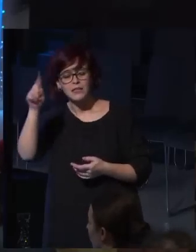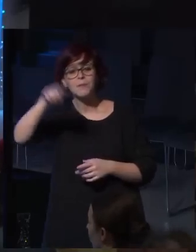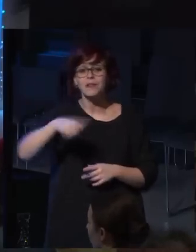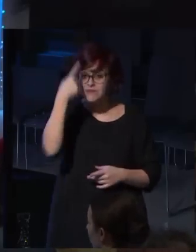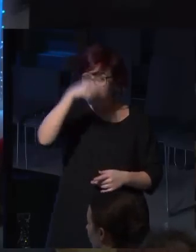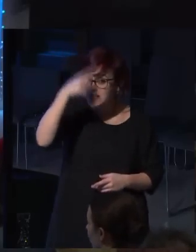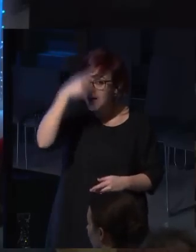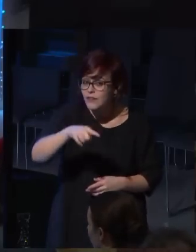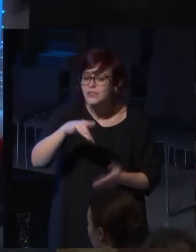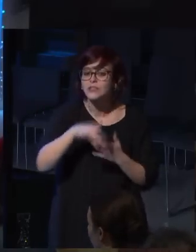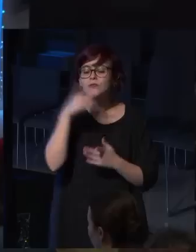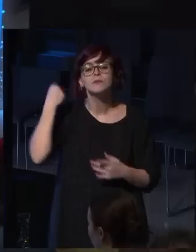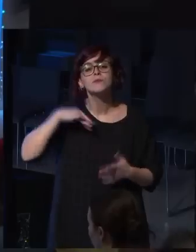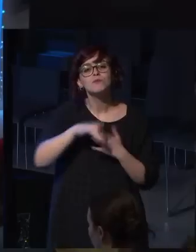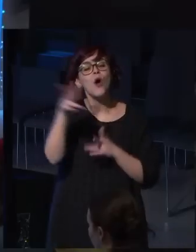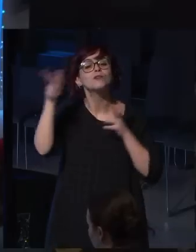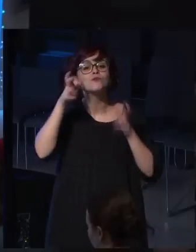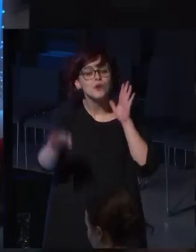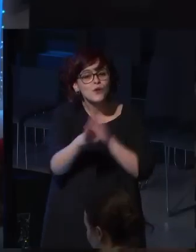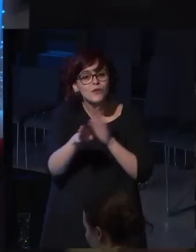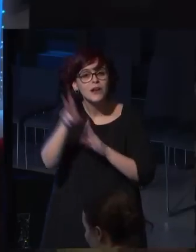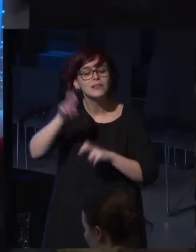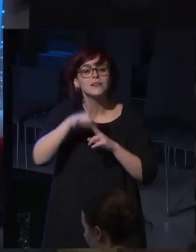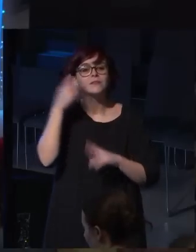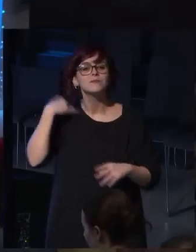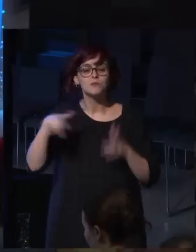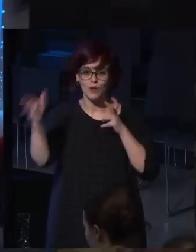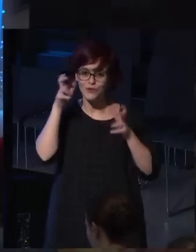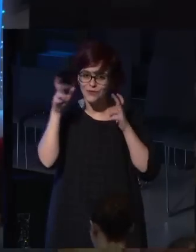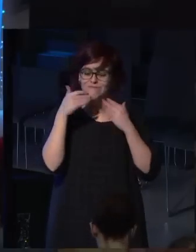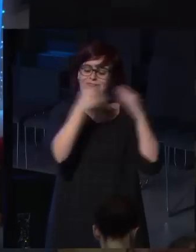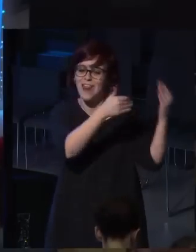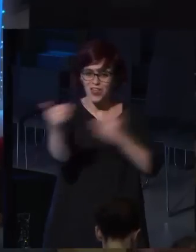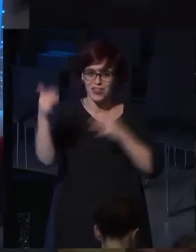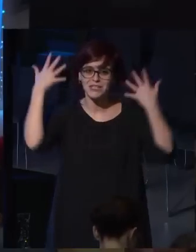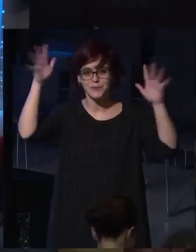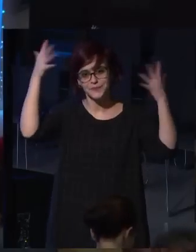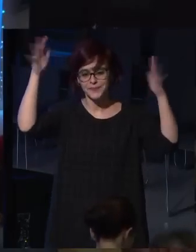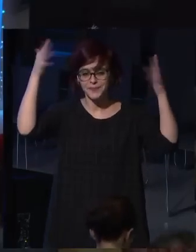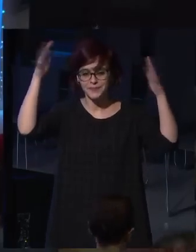ya sabéis, salid arriba y seguid escuchando con los oídos. Rock and roll, muchísimas gracias.